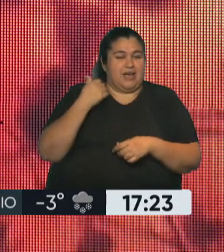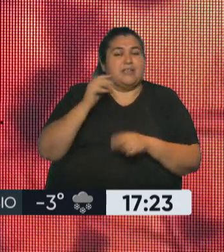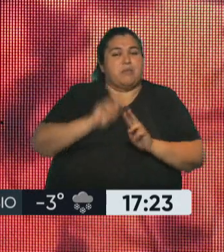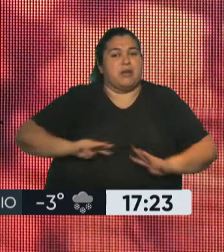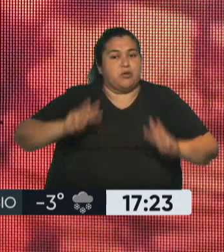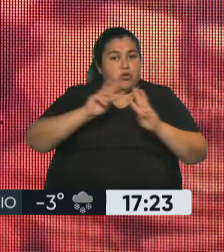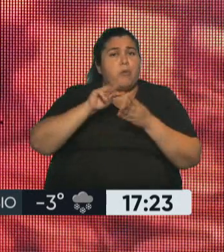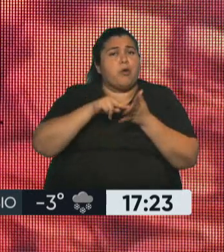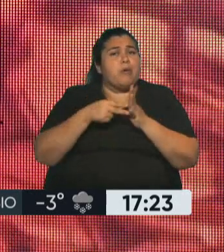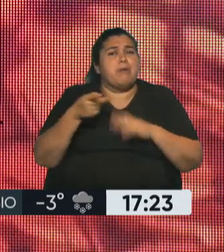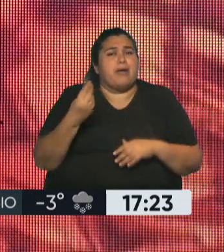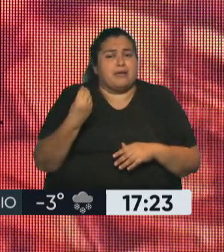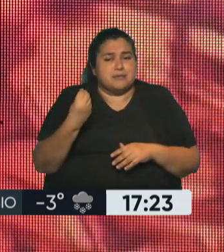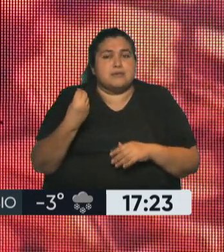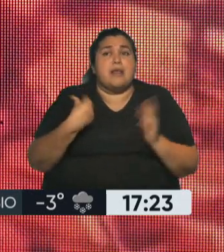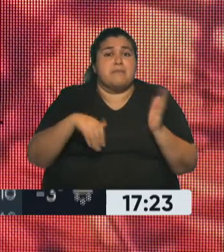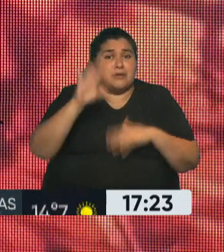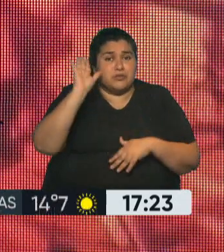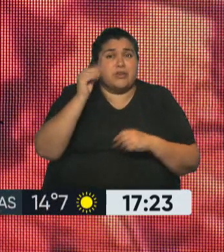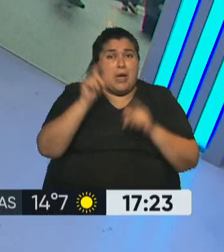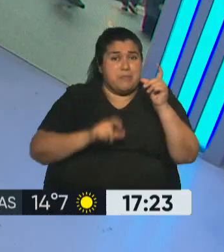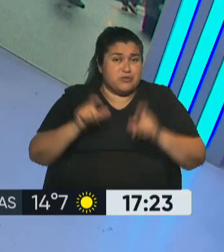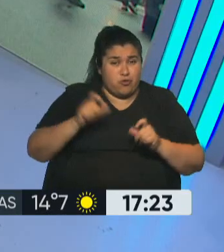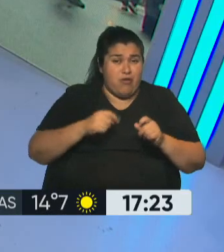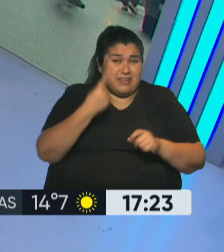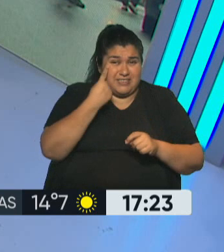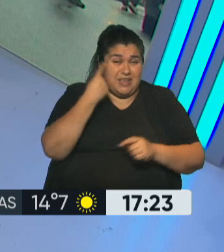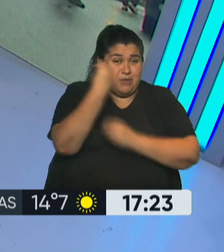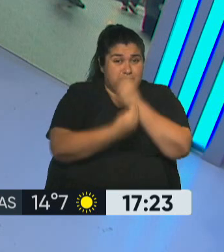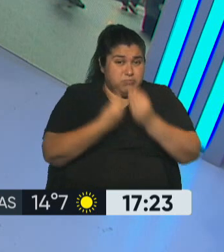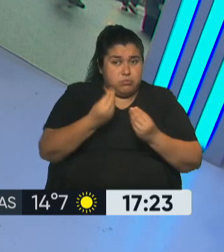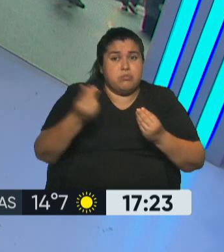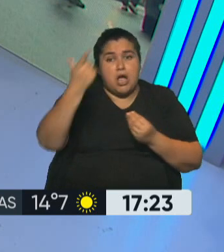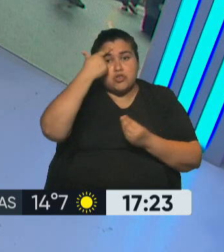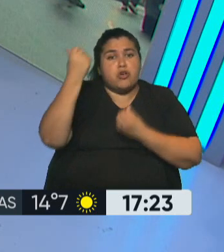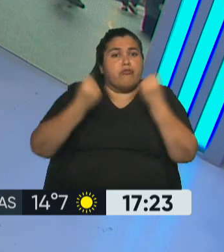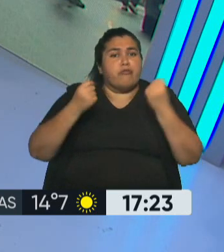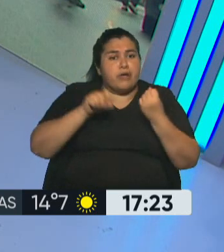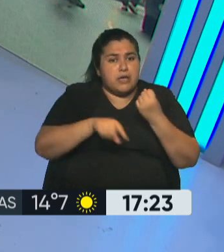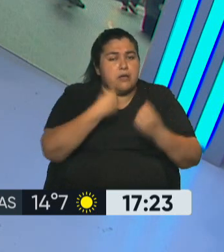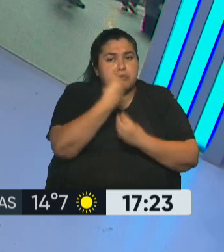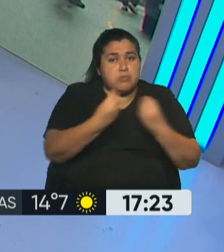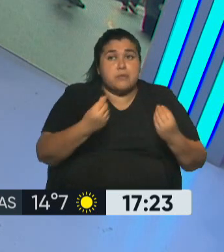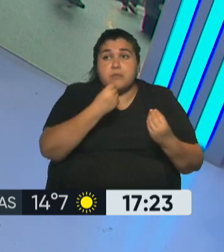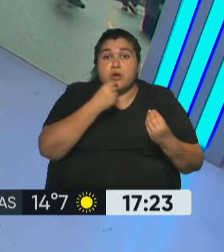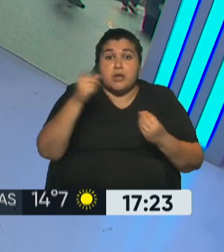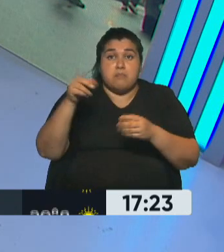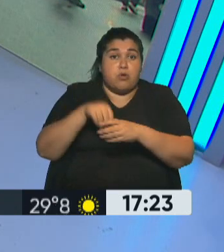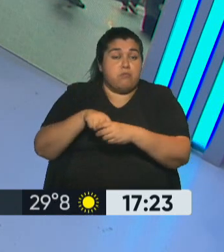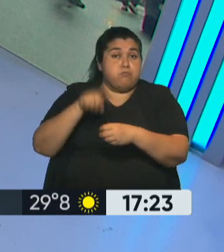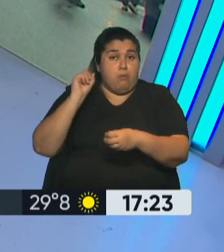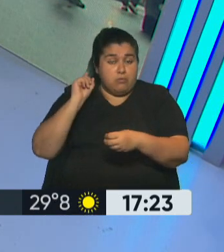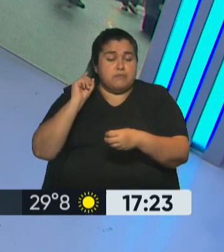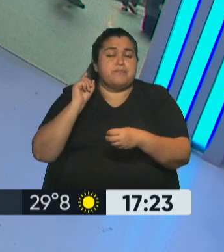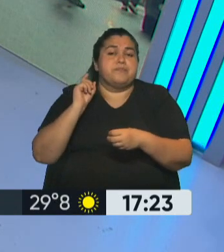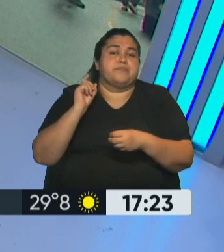tenían era justamente que gran parte de esos migrantes eran los choferes de esos camiones elecciones y con la salida de la Unión Europea, entre tantos otros problemas